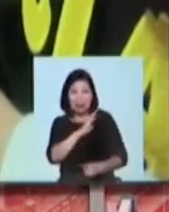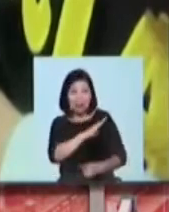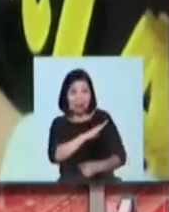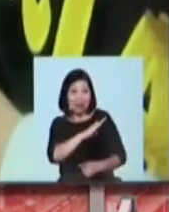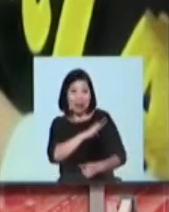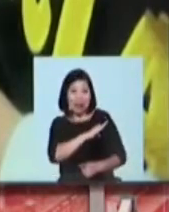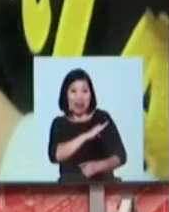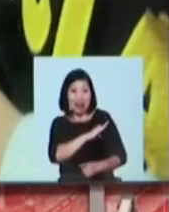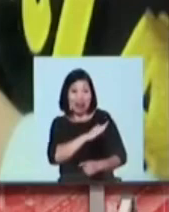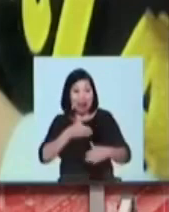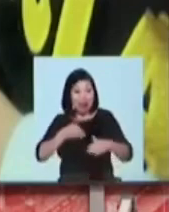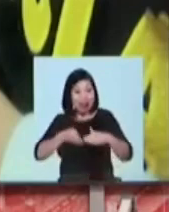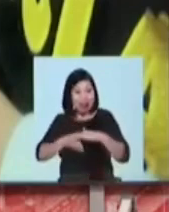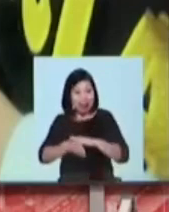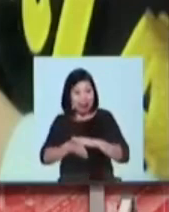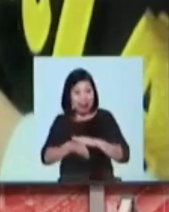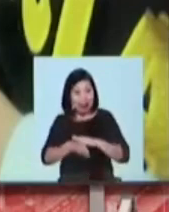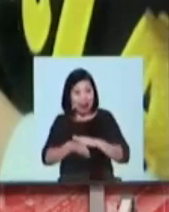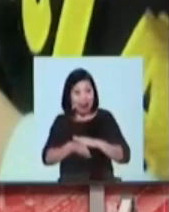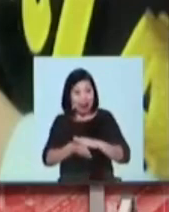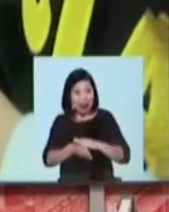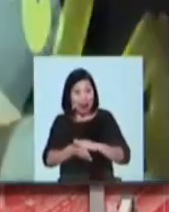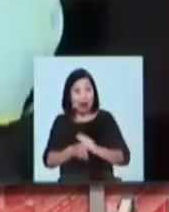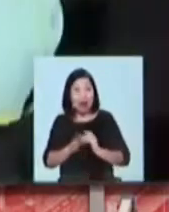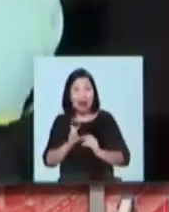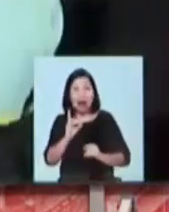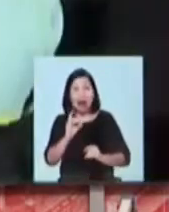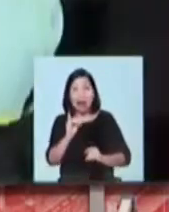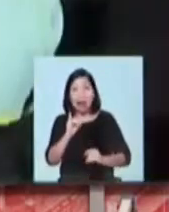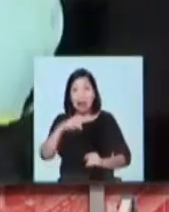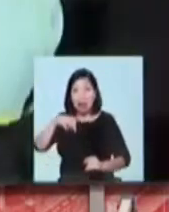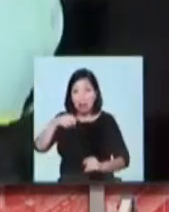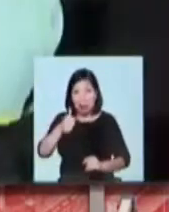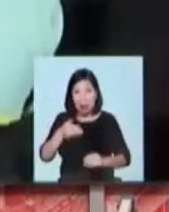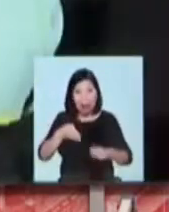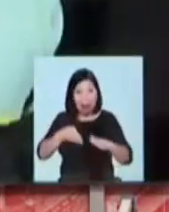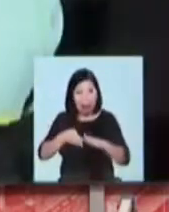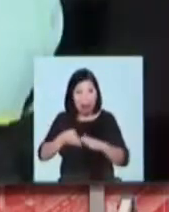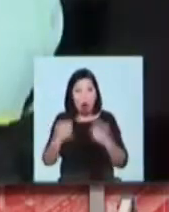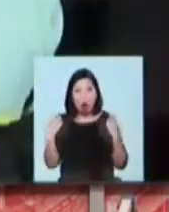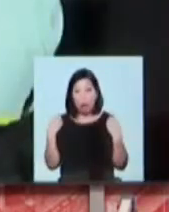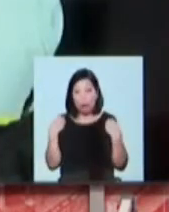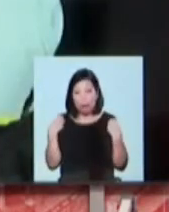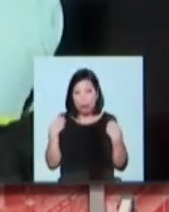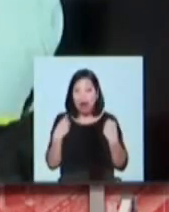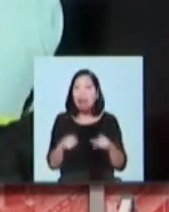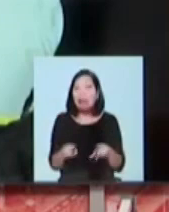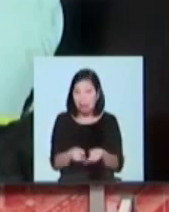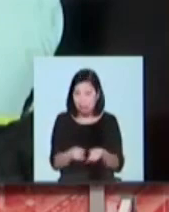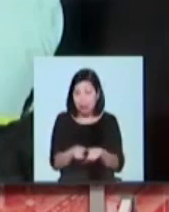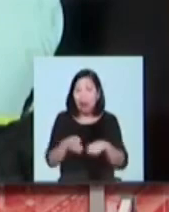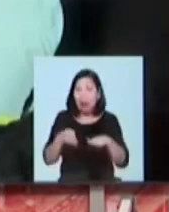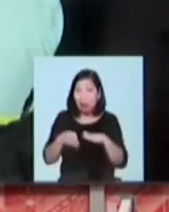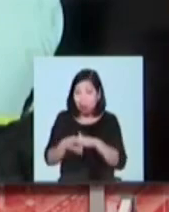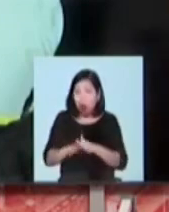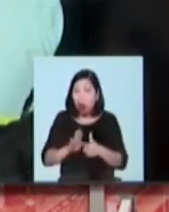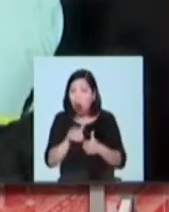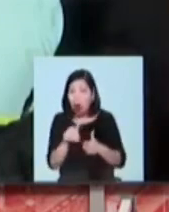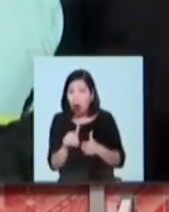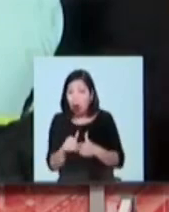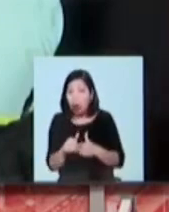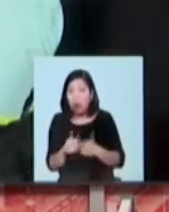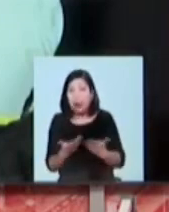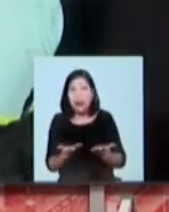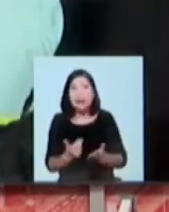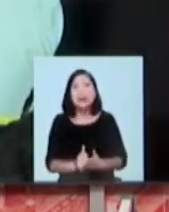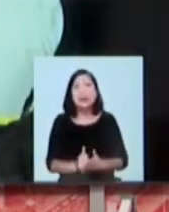Claro, él aspira a tener una condición carcelaria como la que tiene